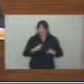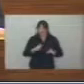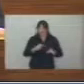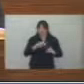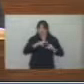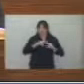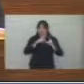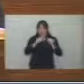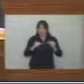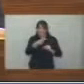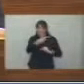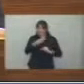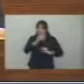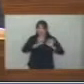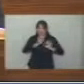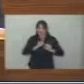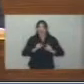El 100%.